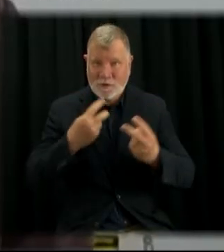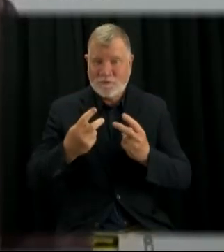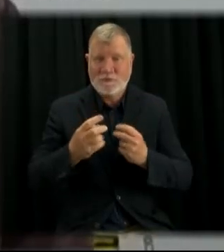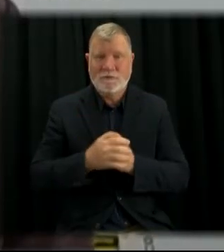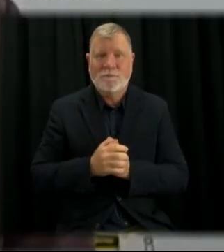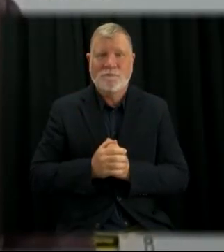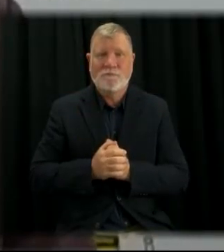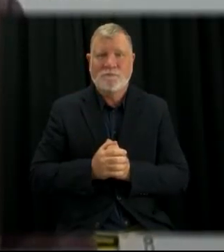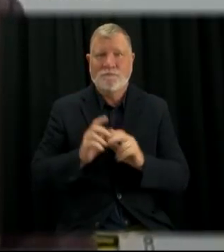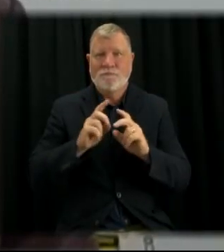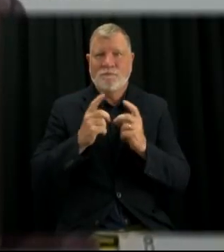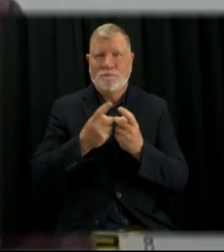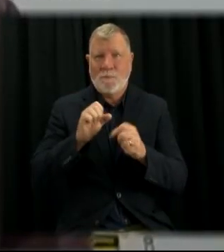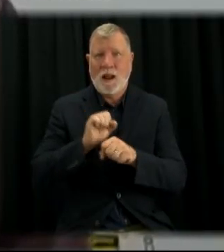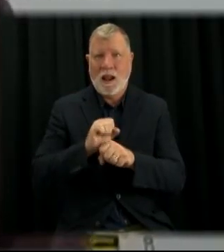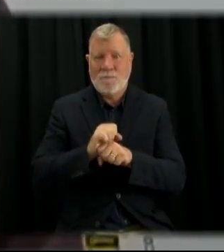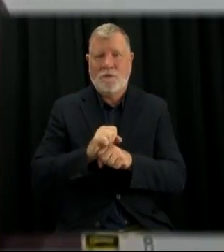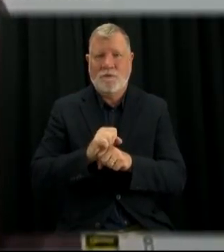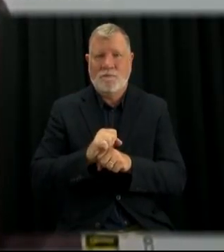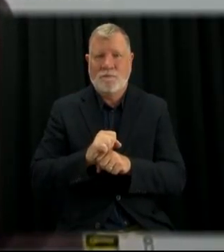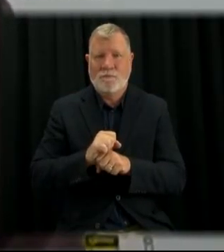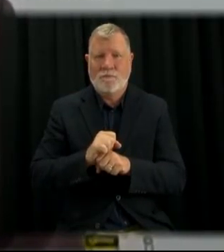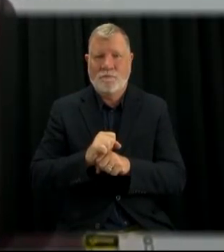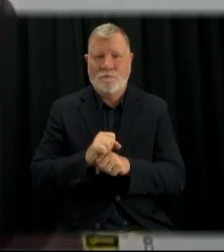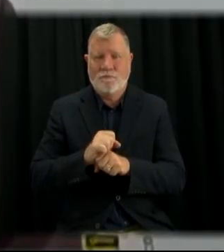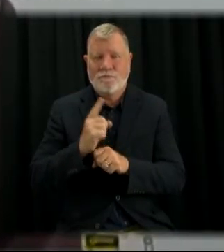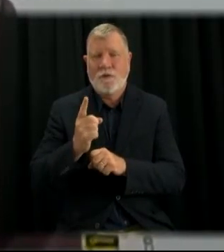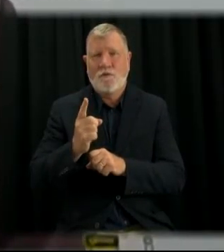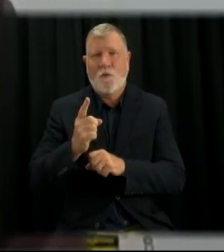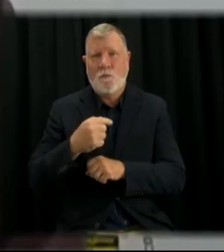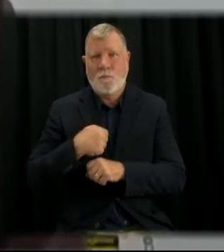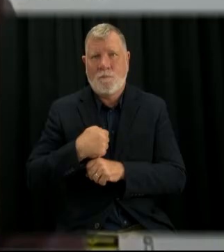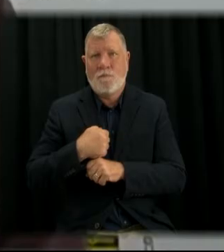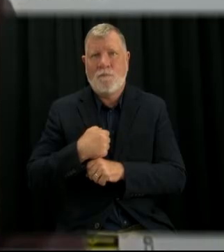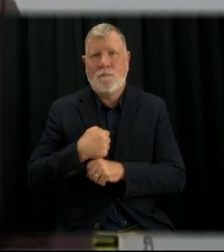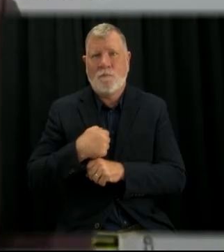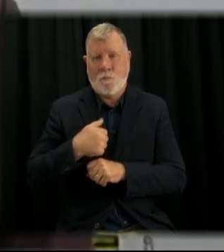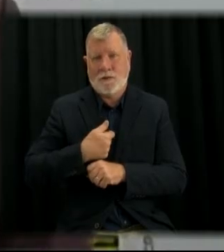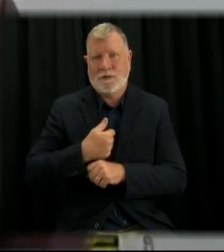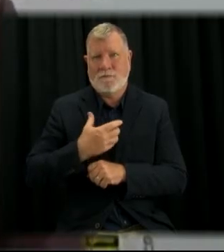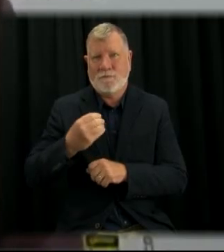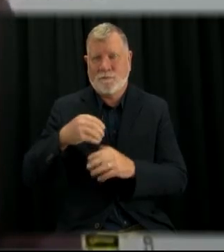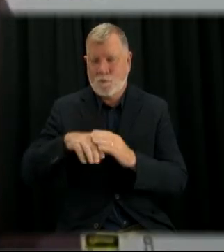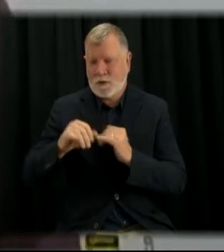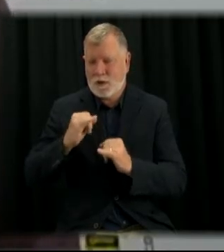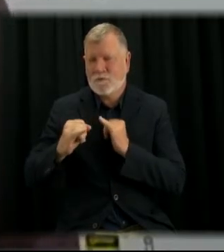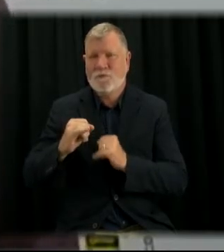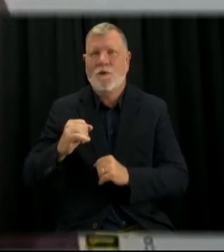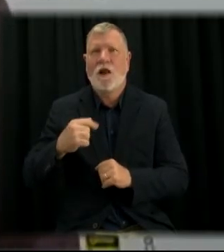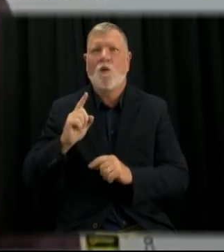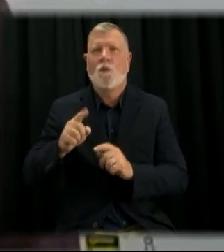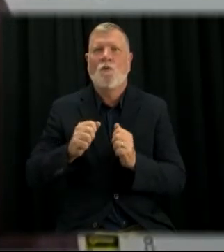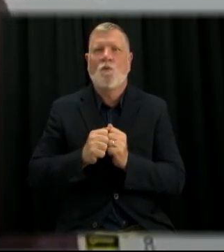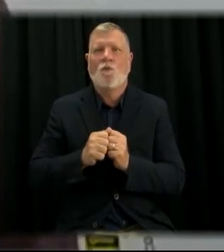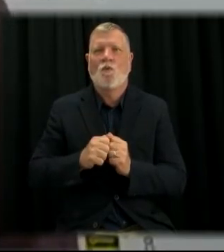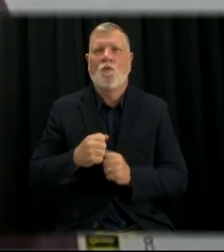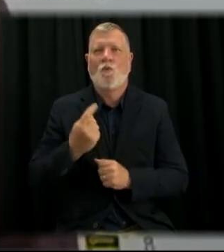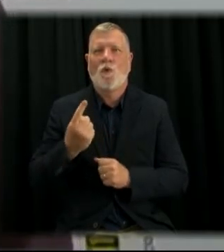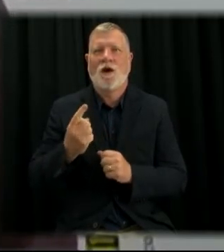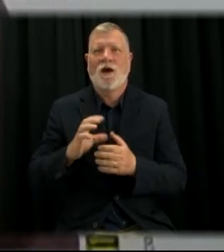pude visitar el Departamento de Trabajo y yo hice